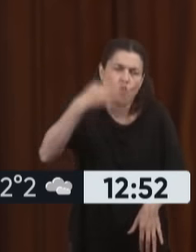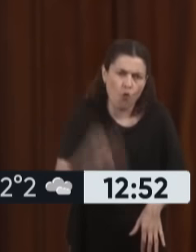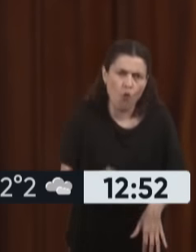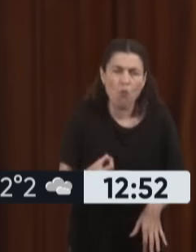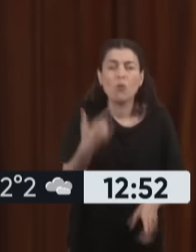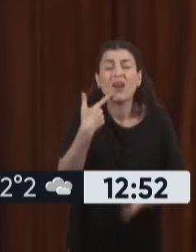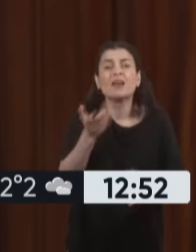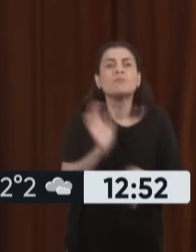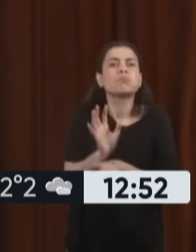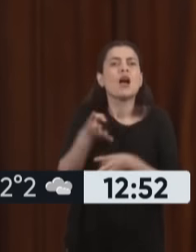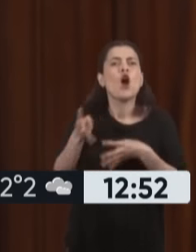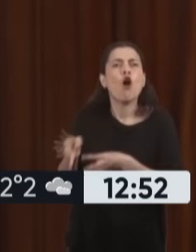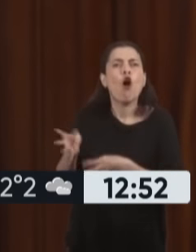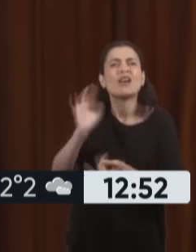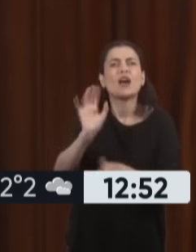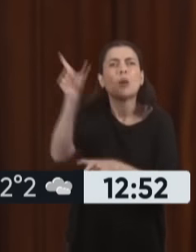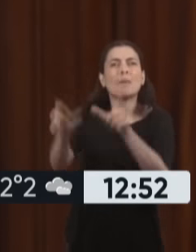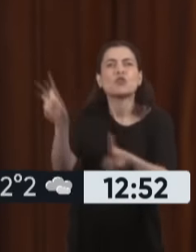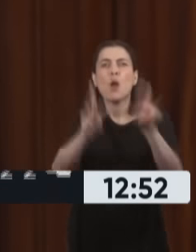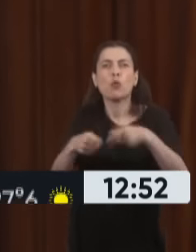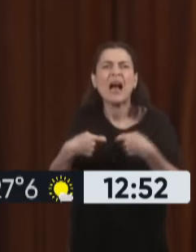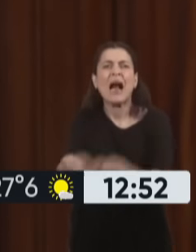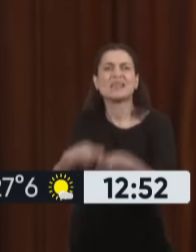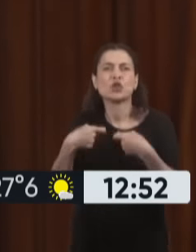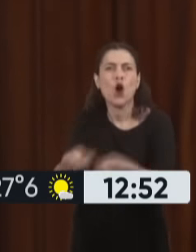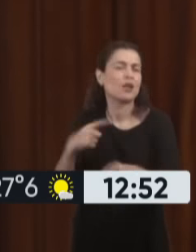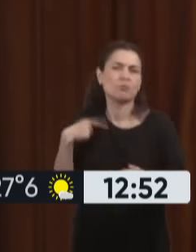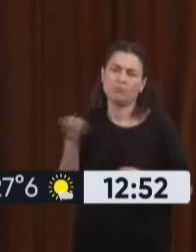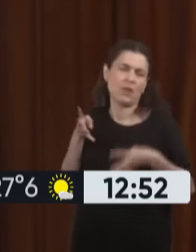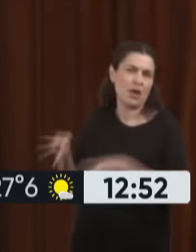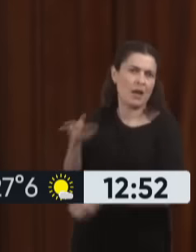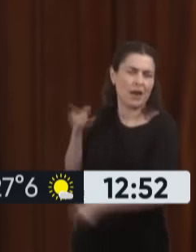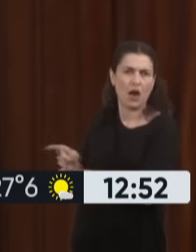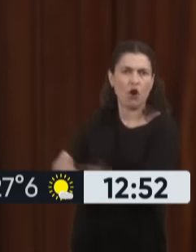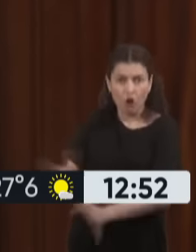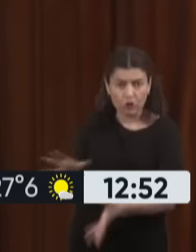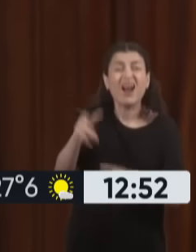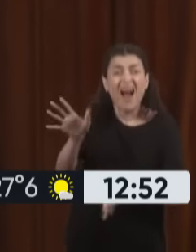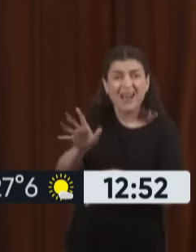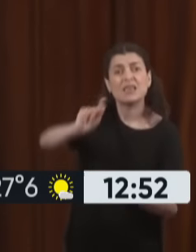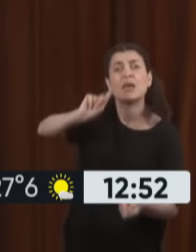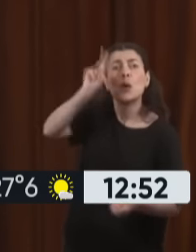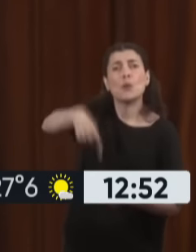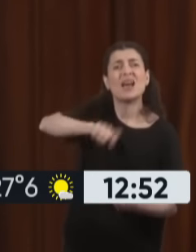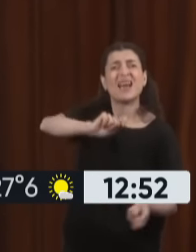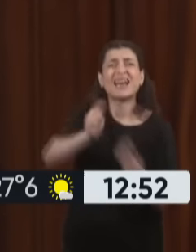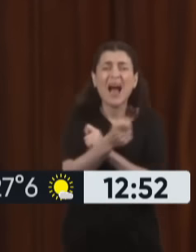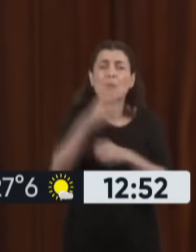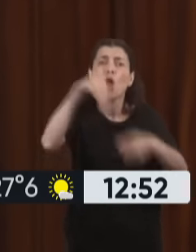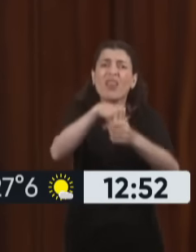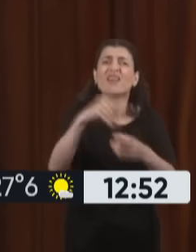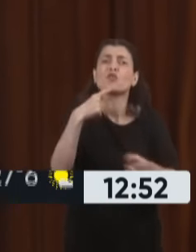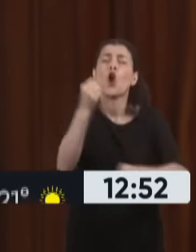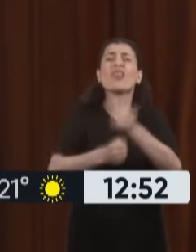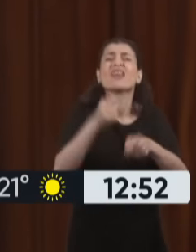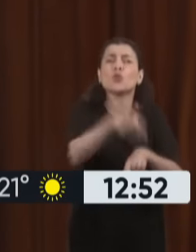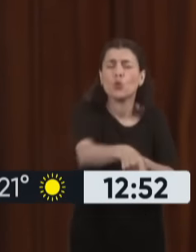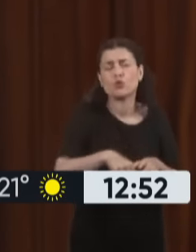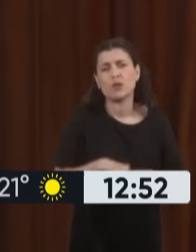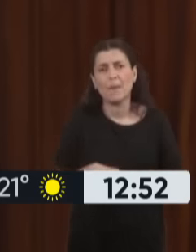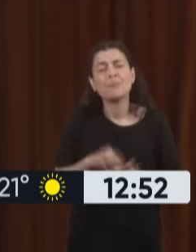el costo argentino necesariamente va a implicar una transformación en el sector industrial. Y muchas veces las grandes